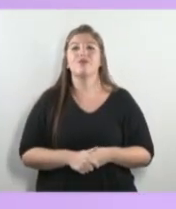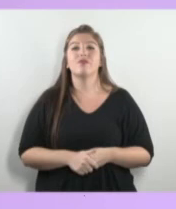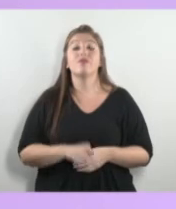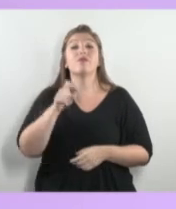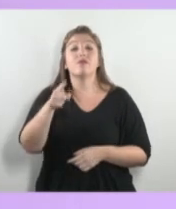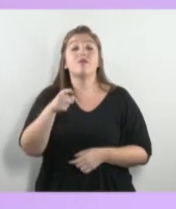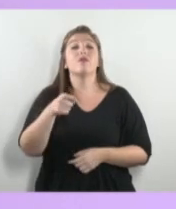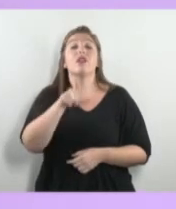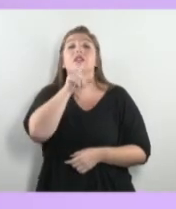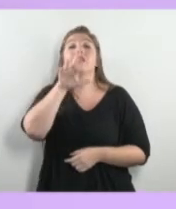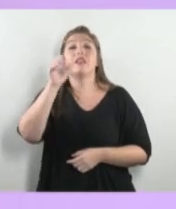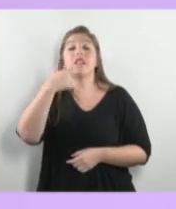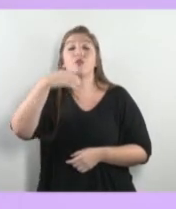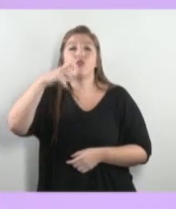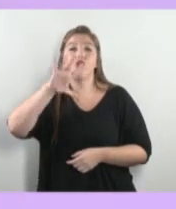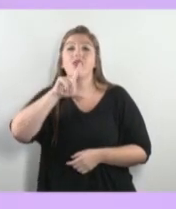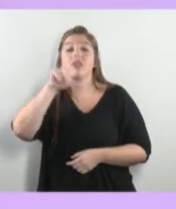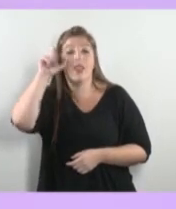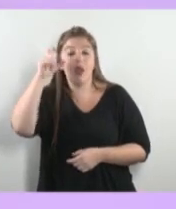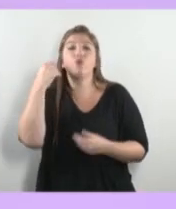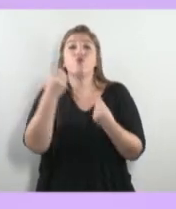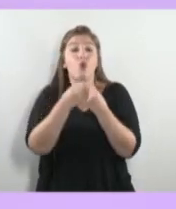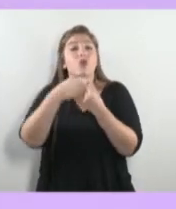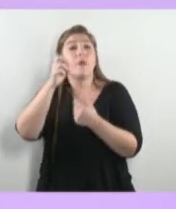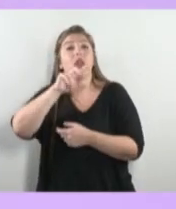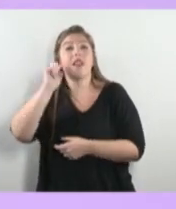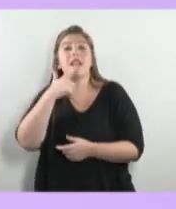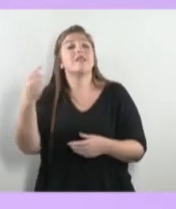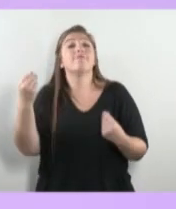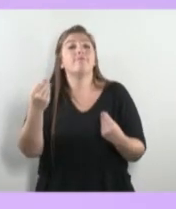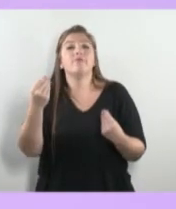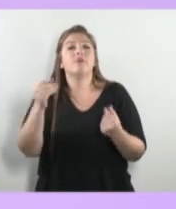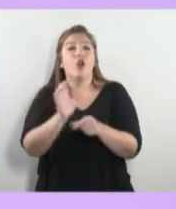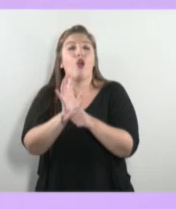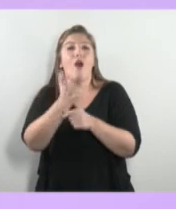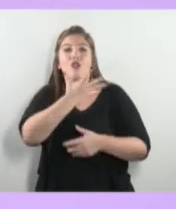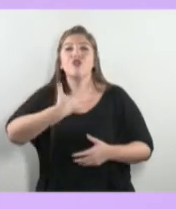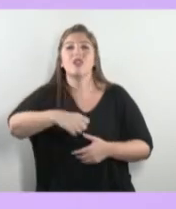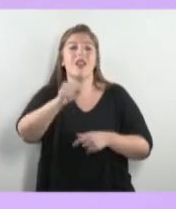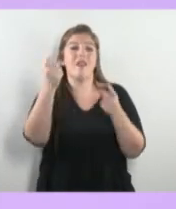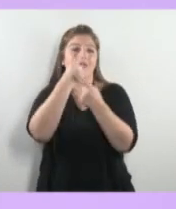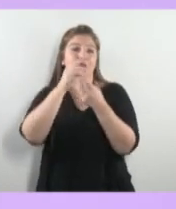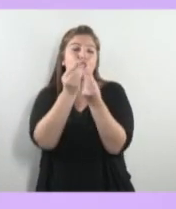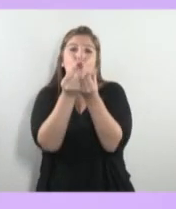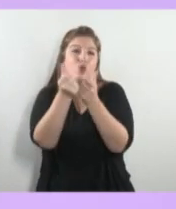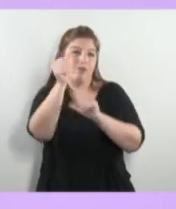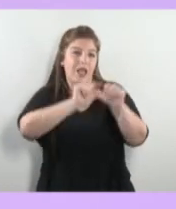función de transporte. Muchas de las proteínas también van a funcionar, digamos, como transportadores químicos de una célula a otra por